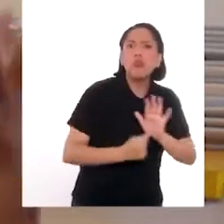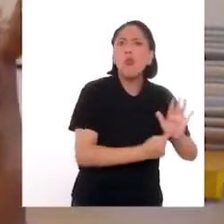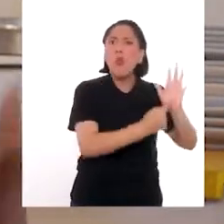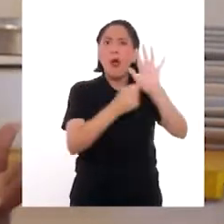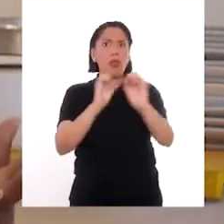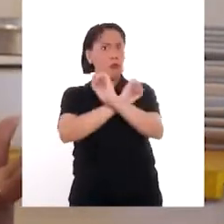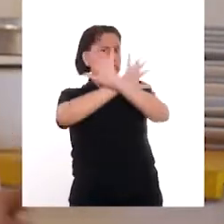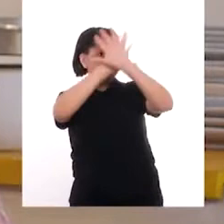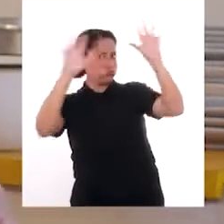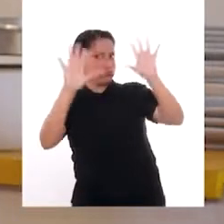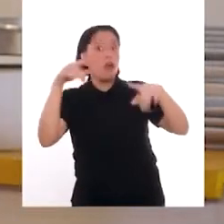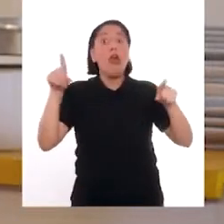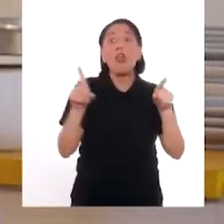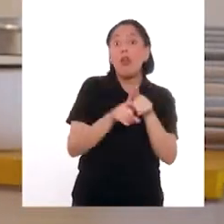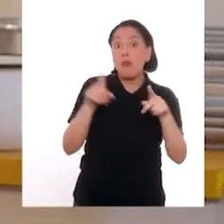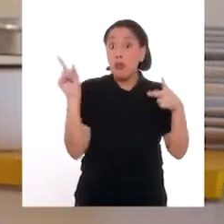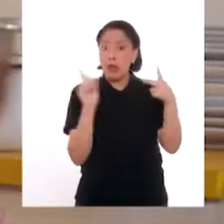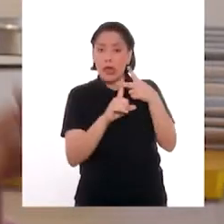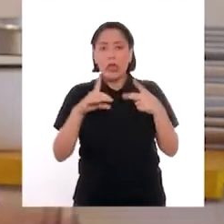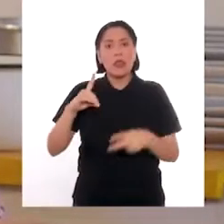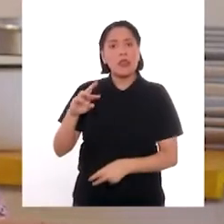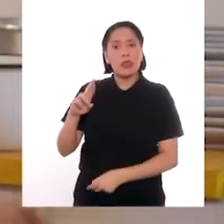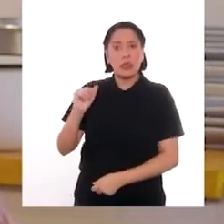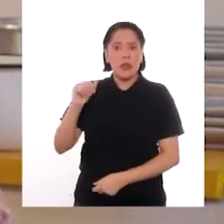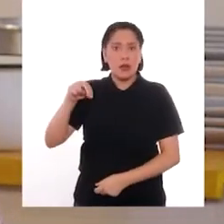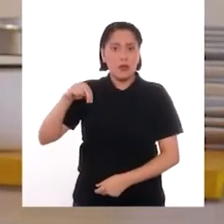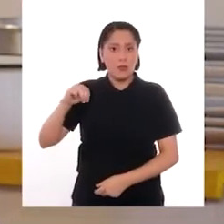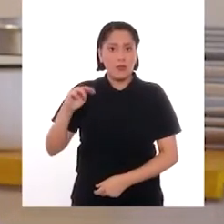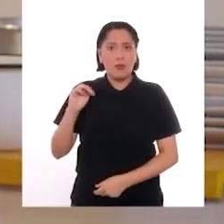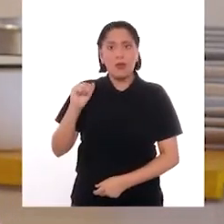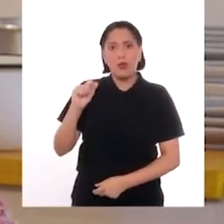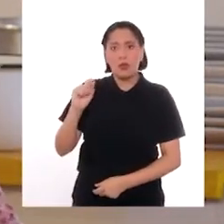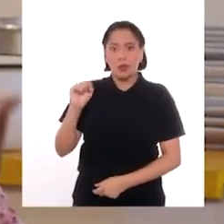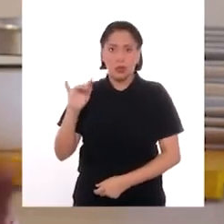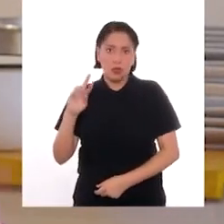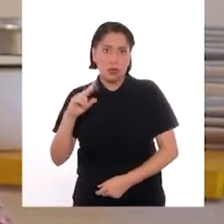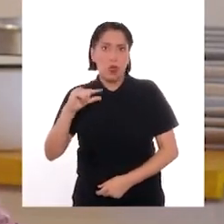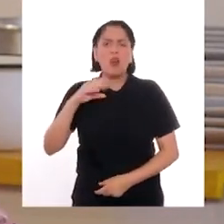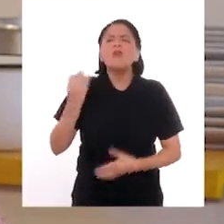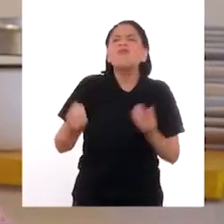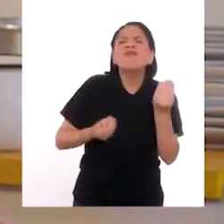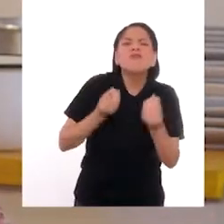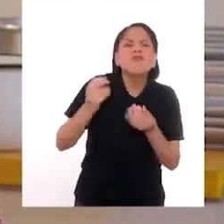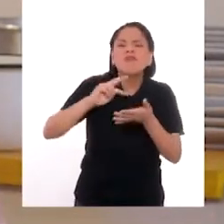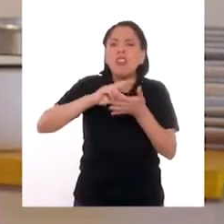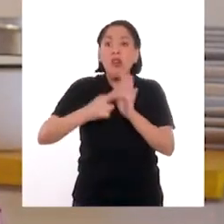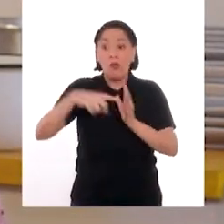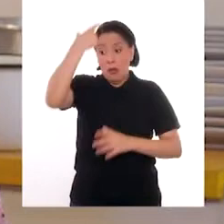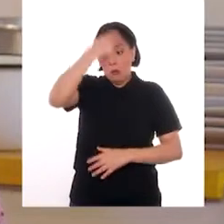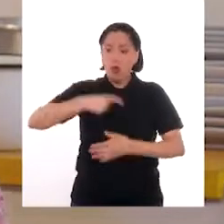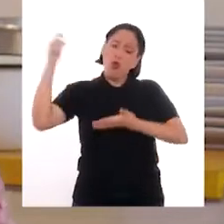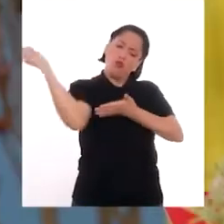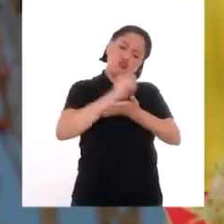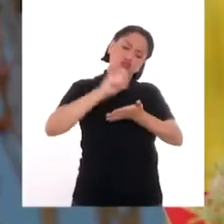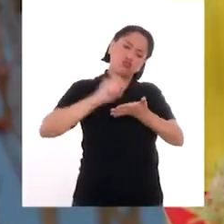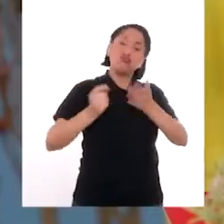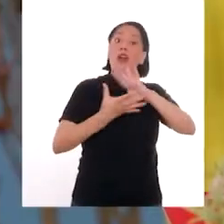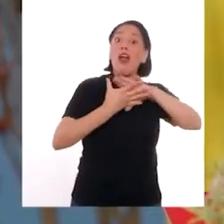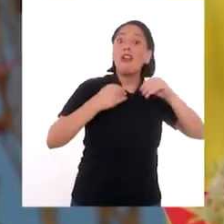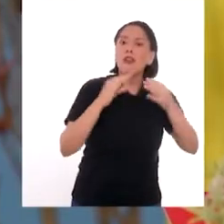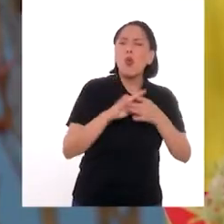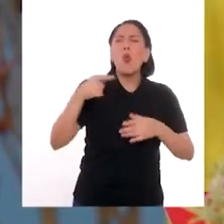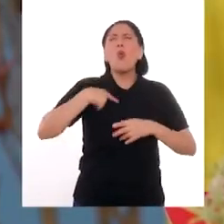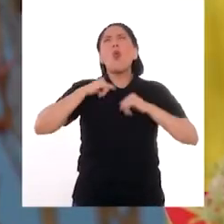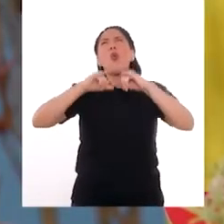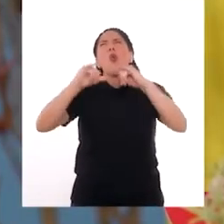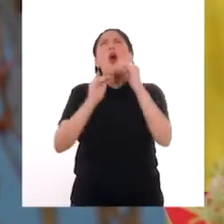organizada y clara. También está la dramaturga o dramaturgo, que se encarga de escribir la historia. Me gustaría